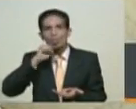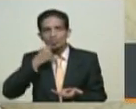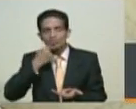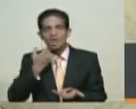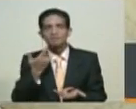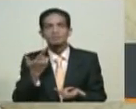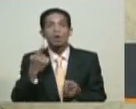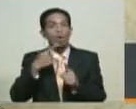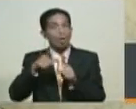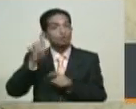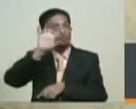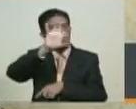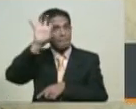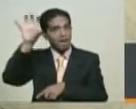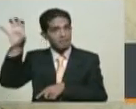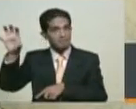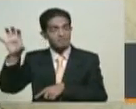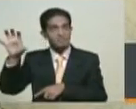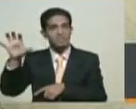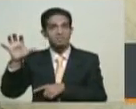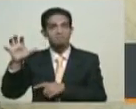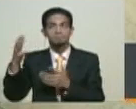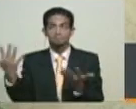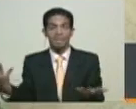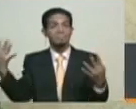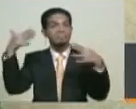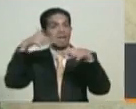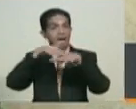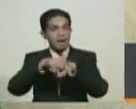países integrados al orden económico mundial y que abren